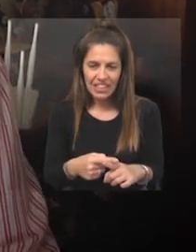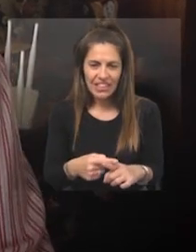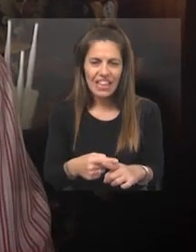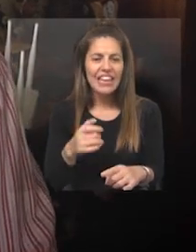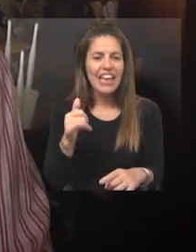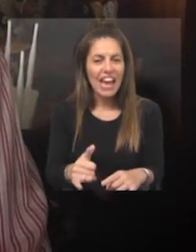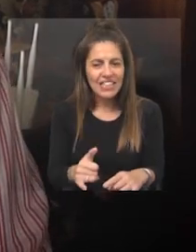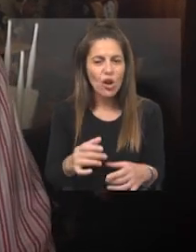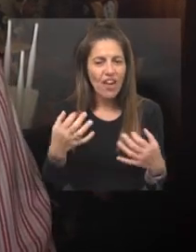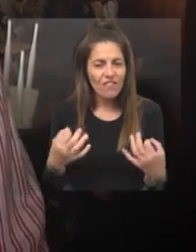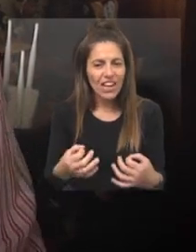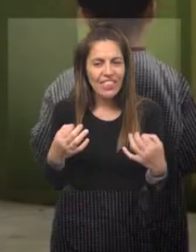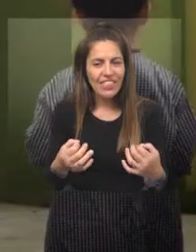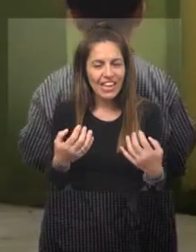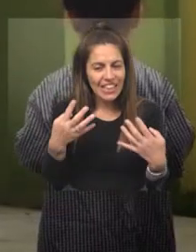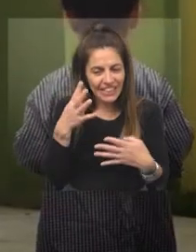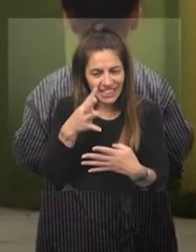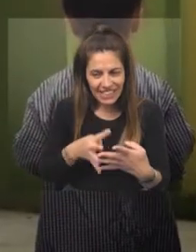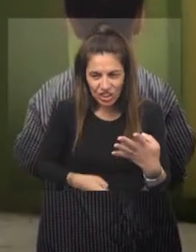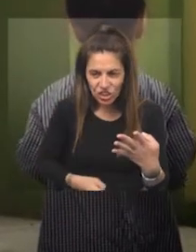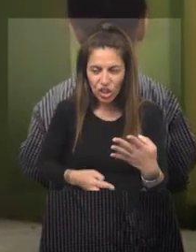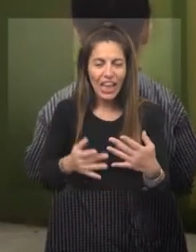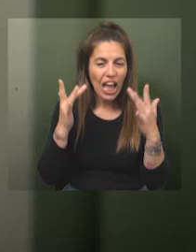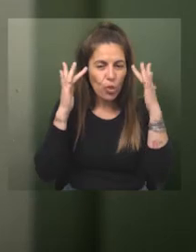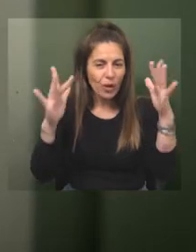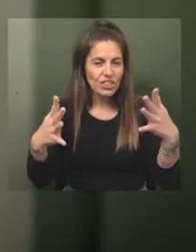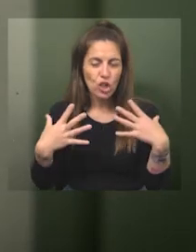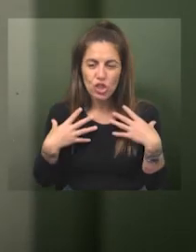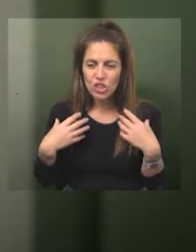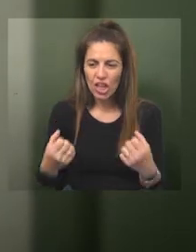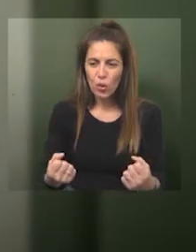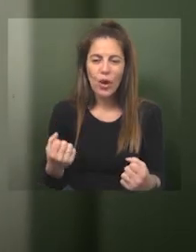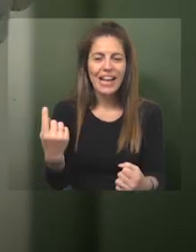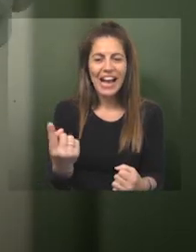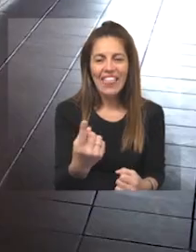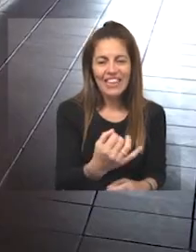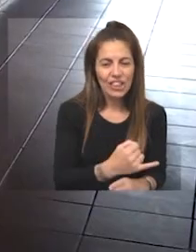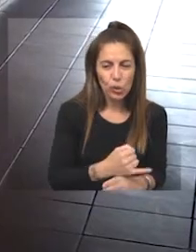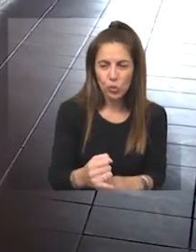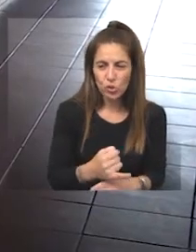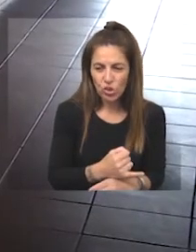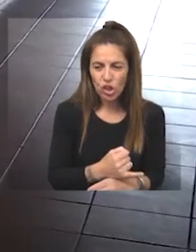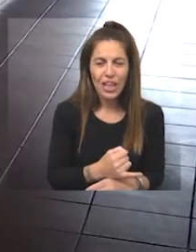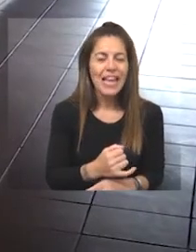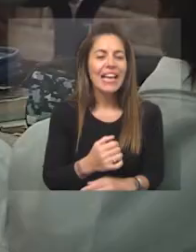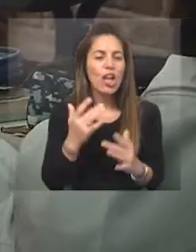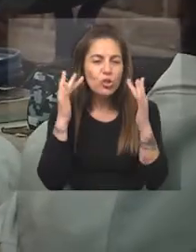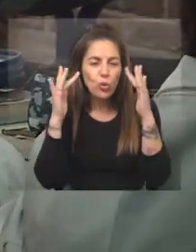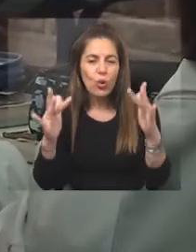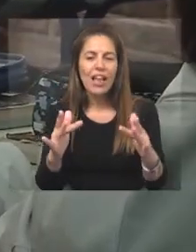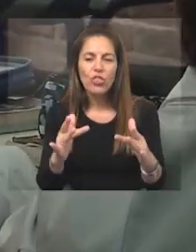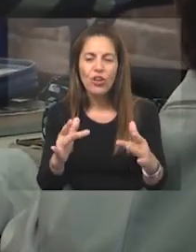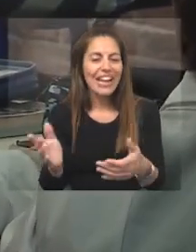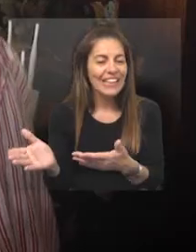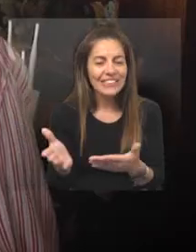haya una verdadera intersección educación salud en cada institución que los educadores